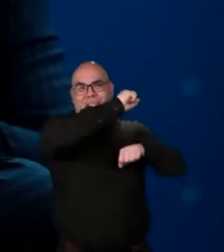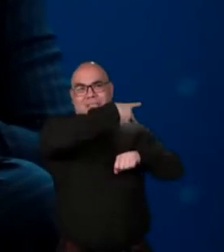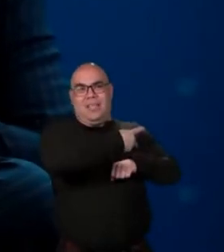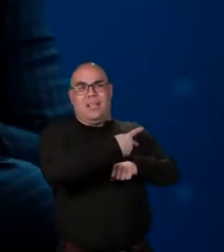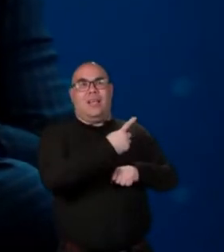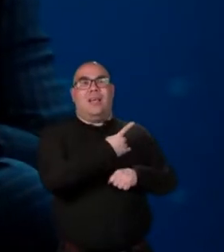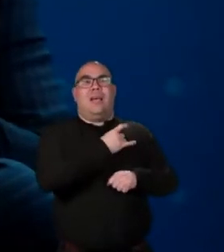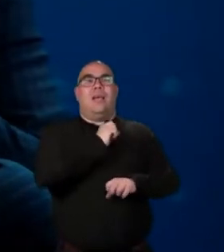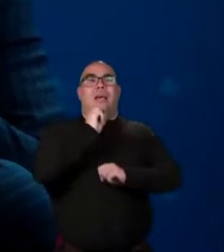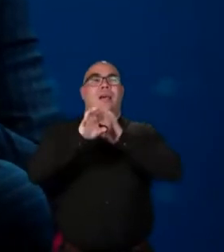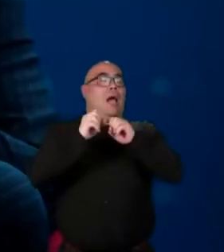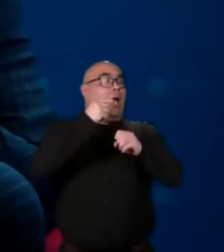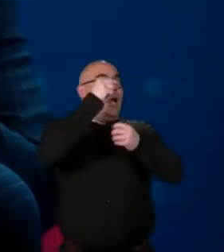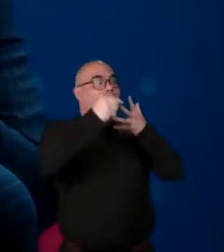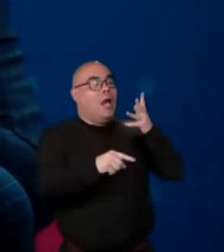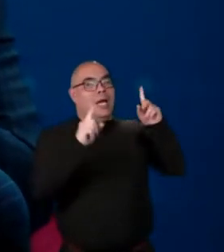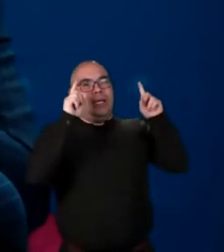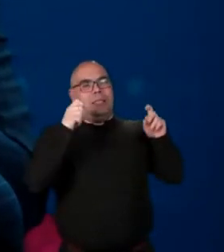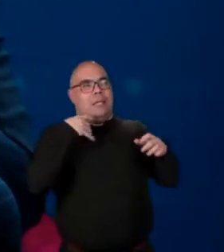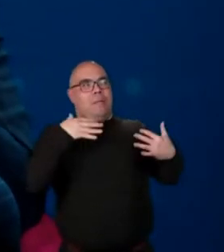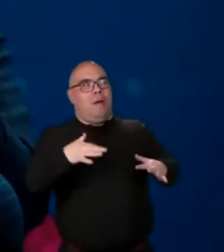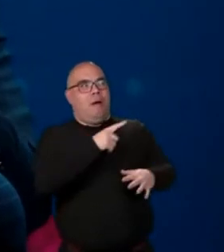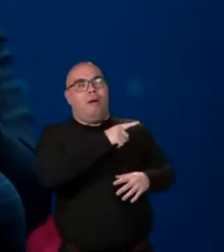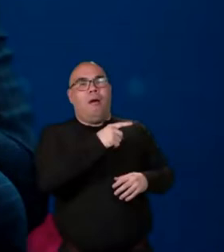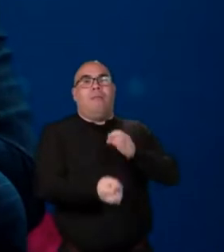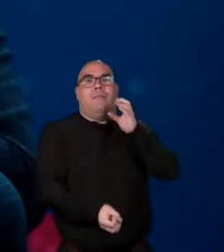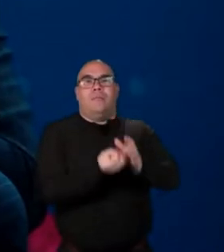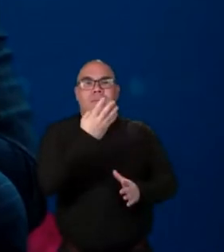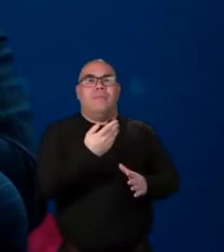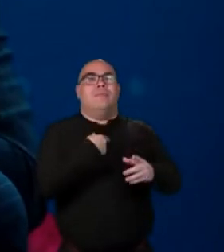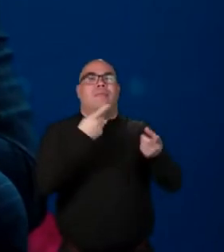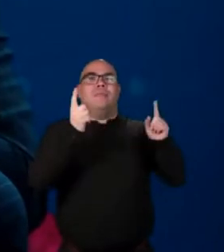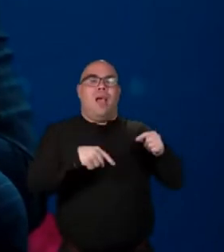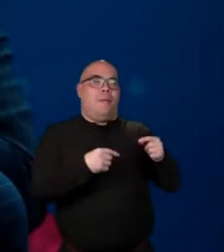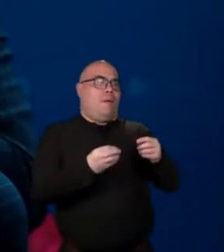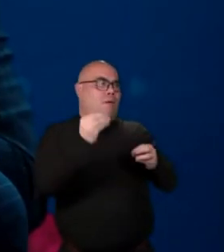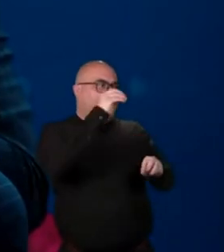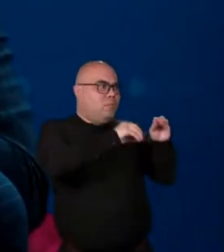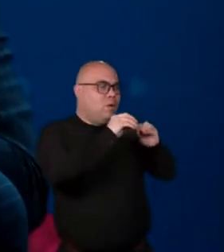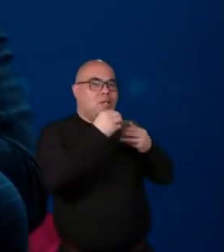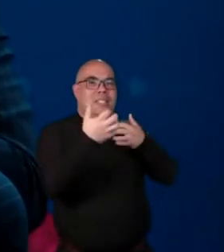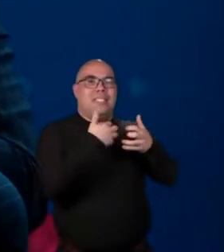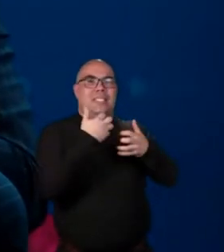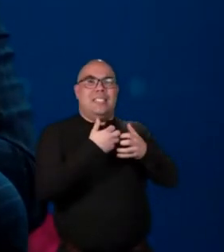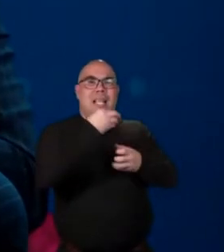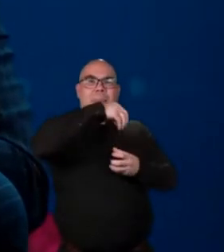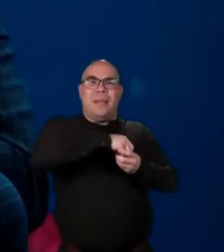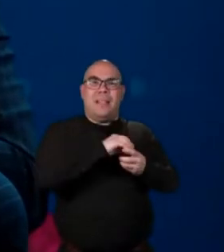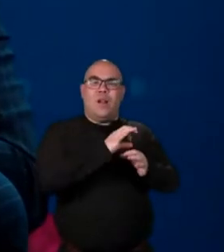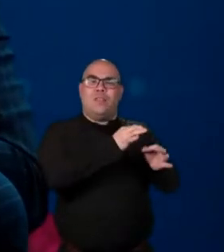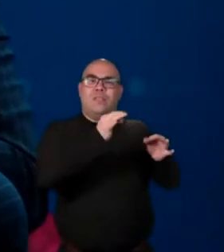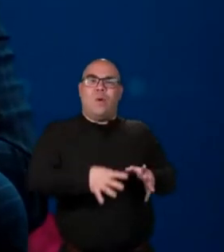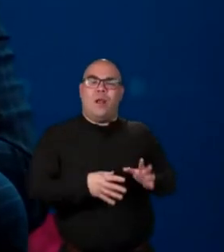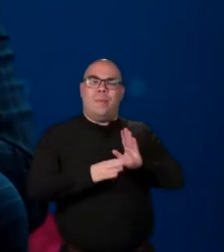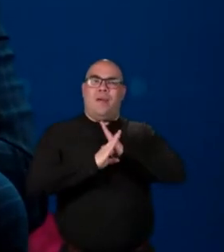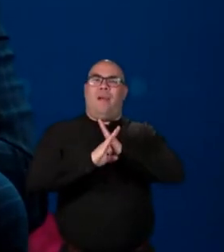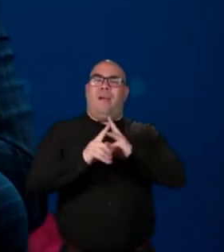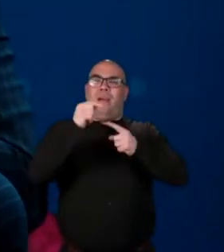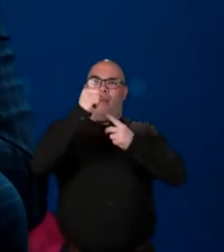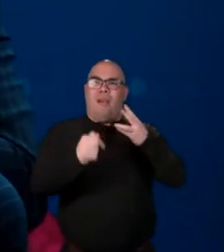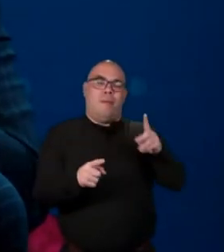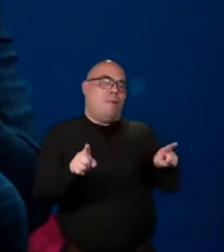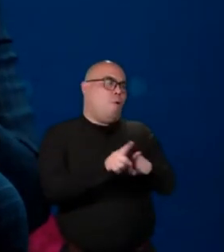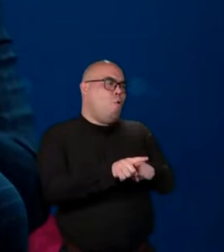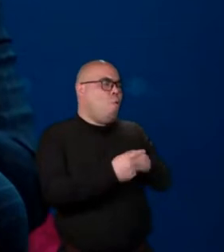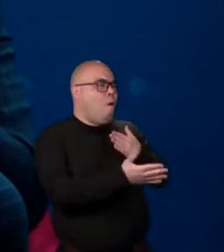de la creación el fortalecimiento de los sistemas internos de aseguramiento de la calidad como desee llamado a fortalecer